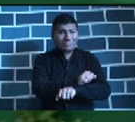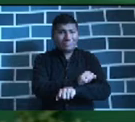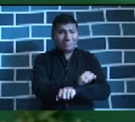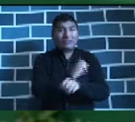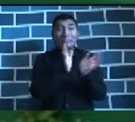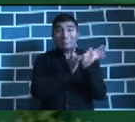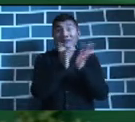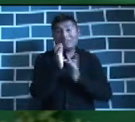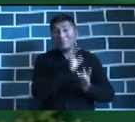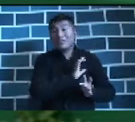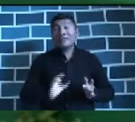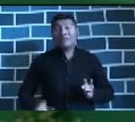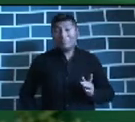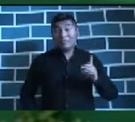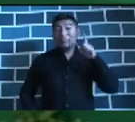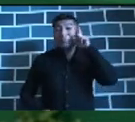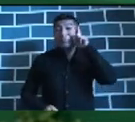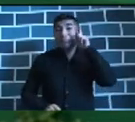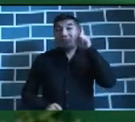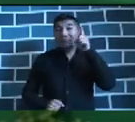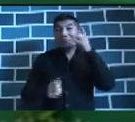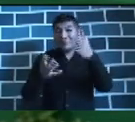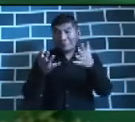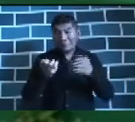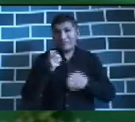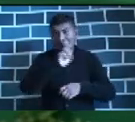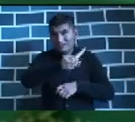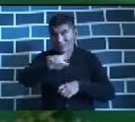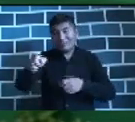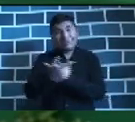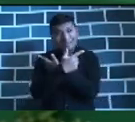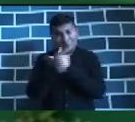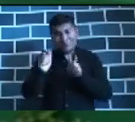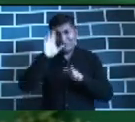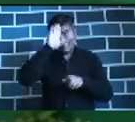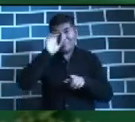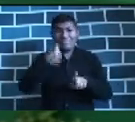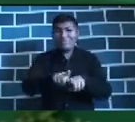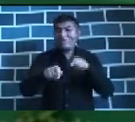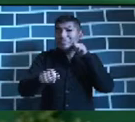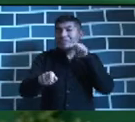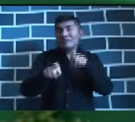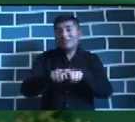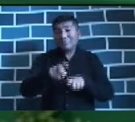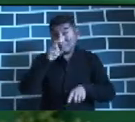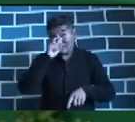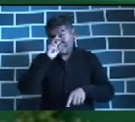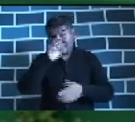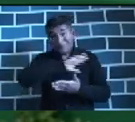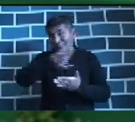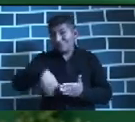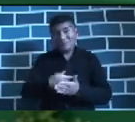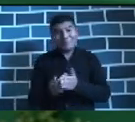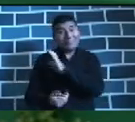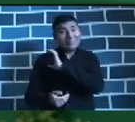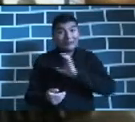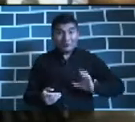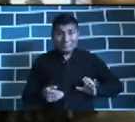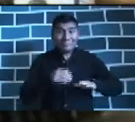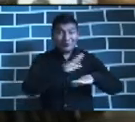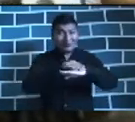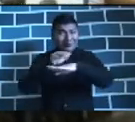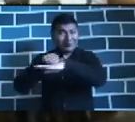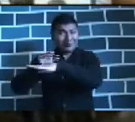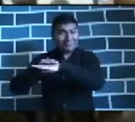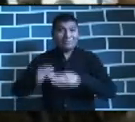jesucristo nos quiere libres hermanos es muy serio todo cristiano está llamado a vivir